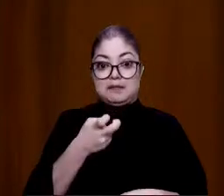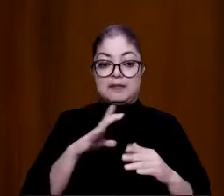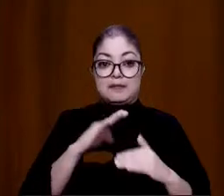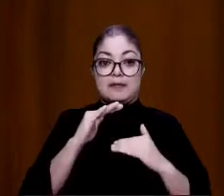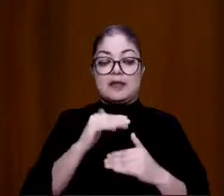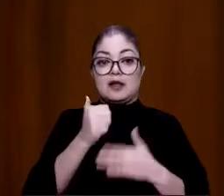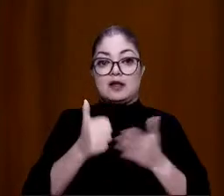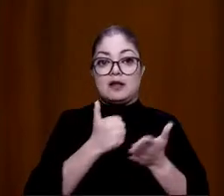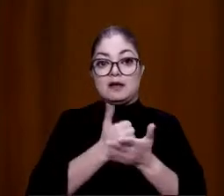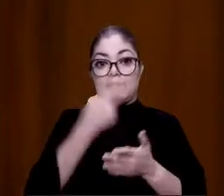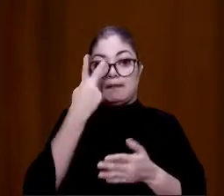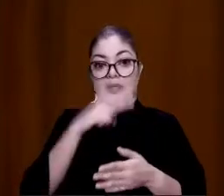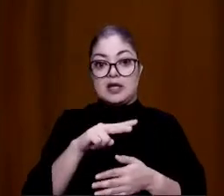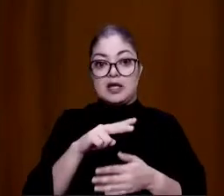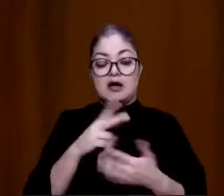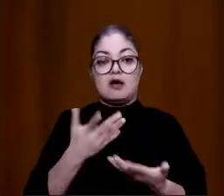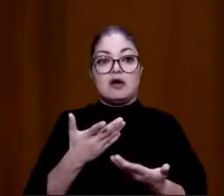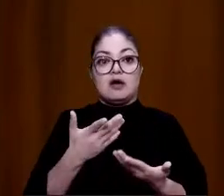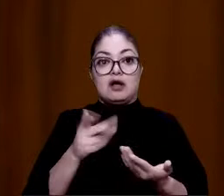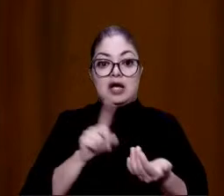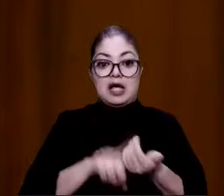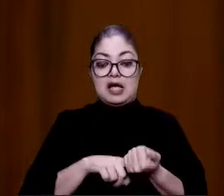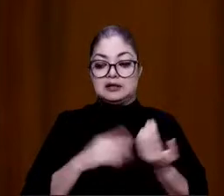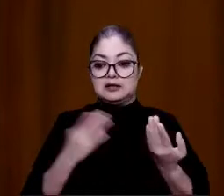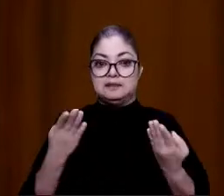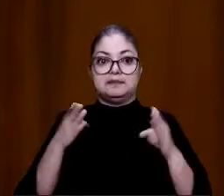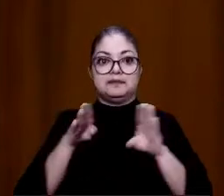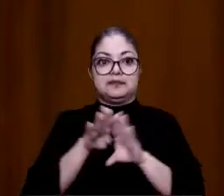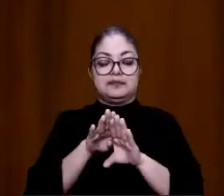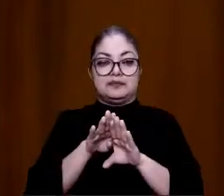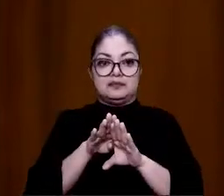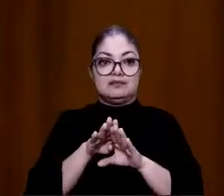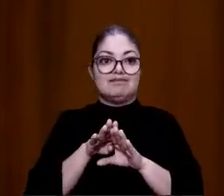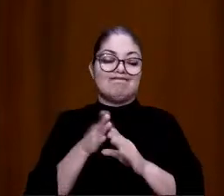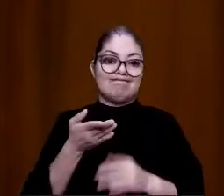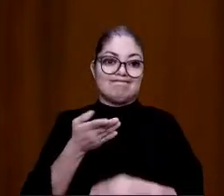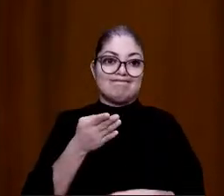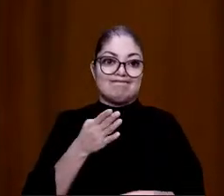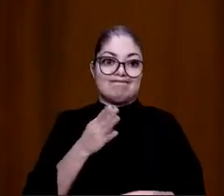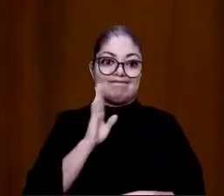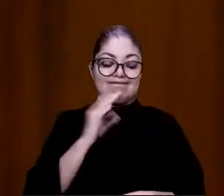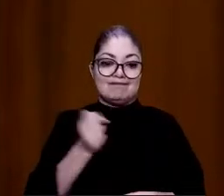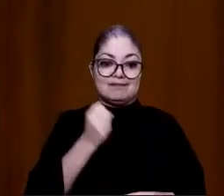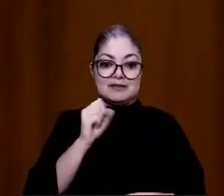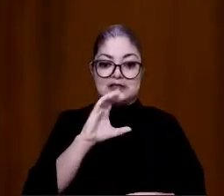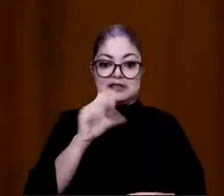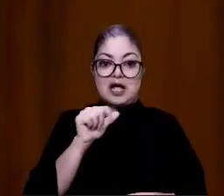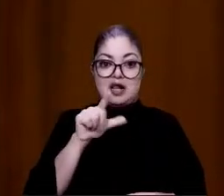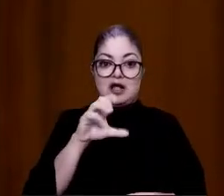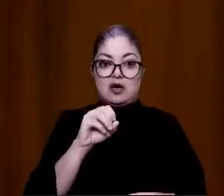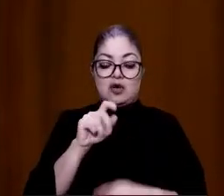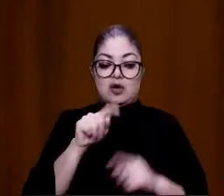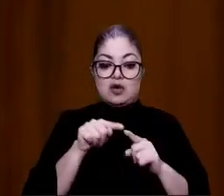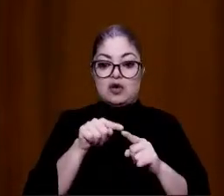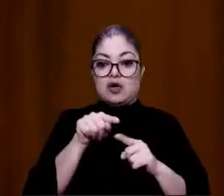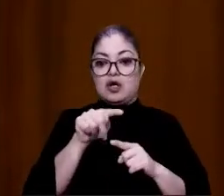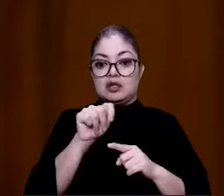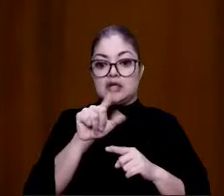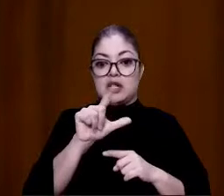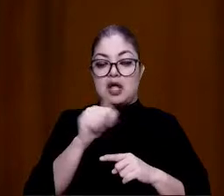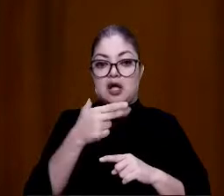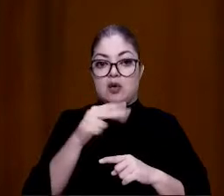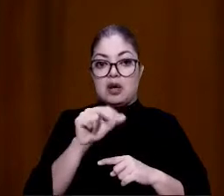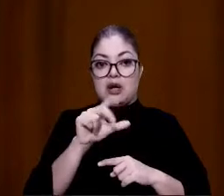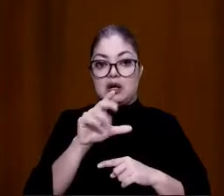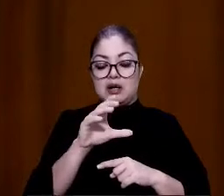México cierra un circuito. Desafortunadamente el de Chalco-Tláhuac no lo pudimos hacer, primero por las condiciones del